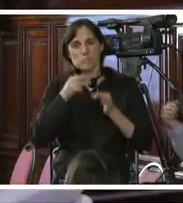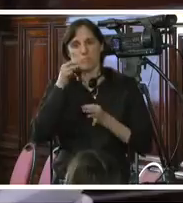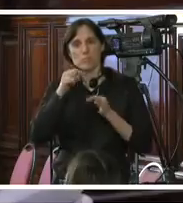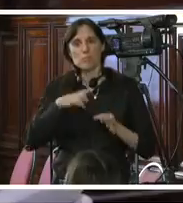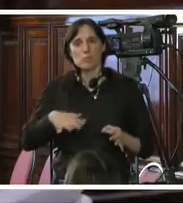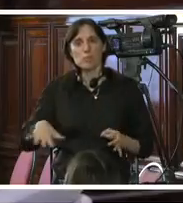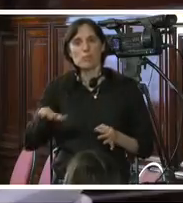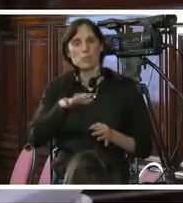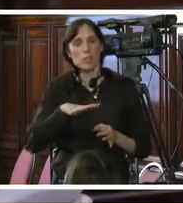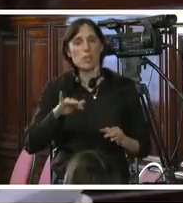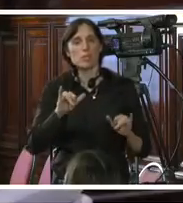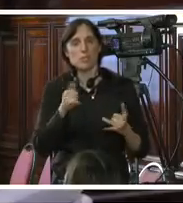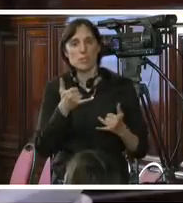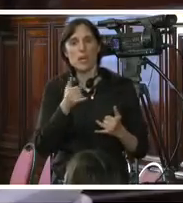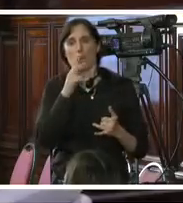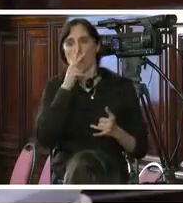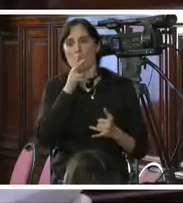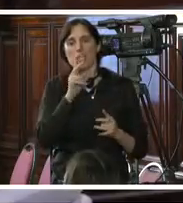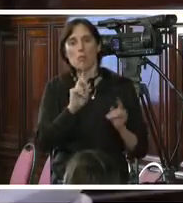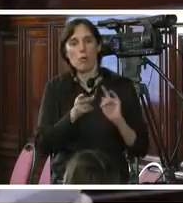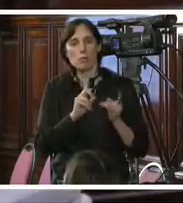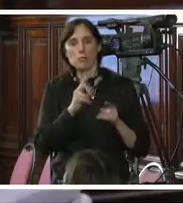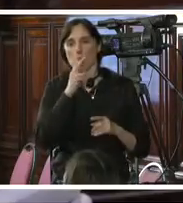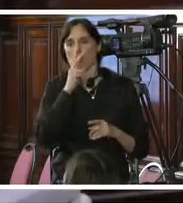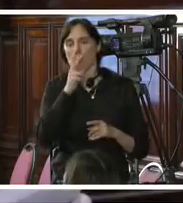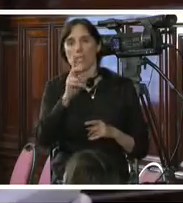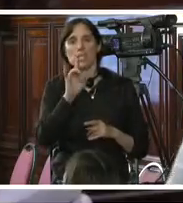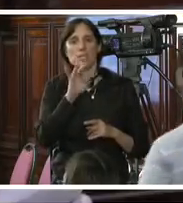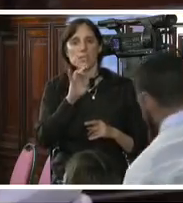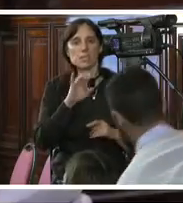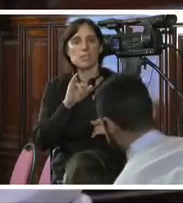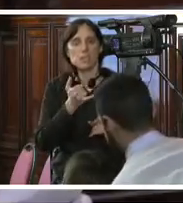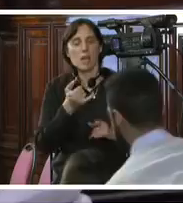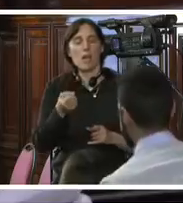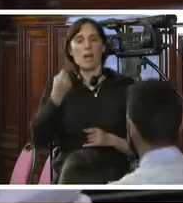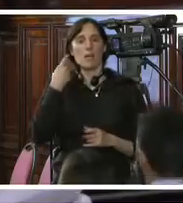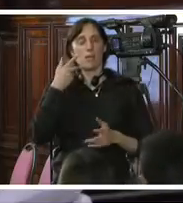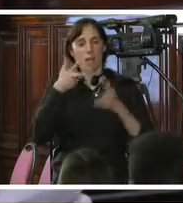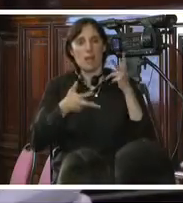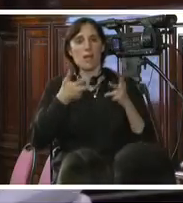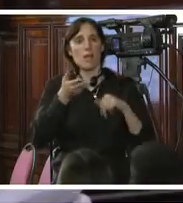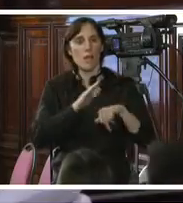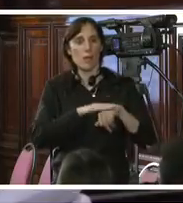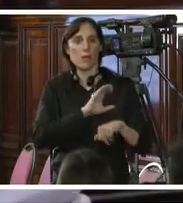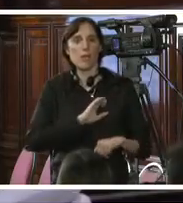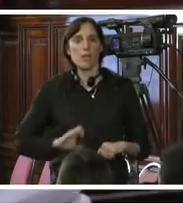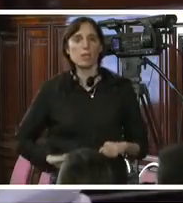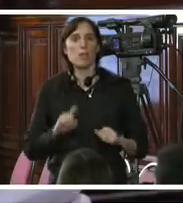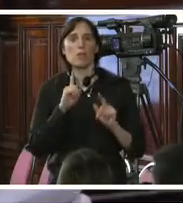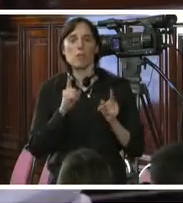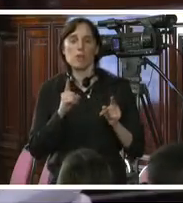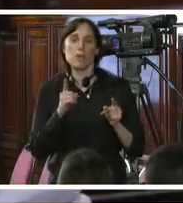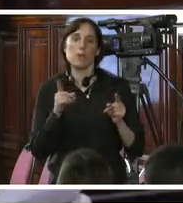audiencias temáticas en 2011 y en 2015, y ayer se pronunció sobre la necesidad de que los estados adopten